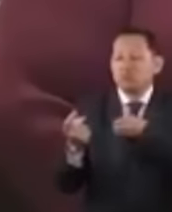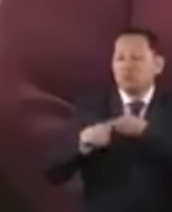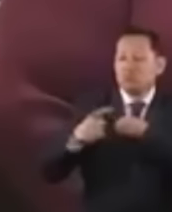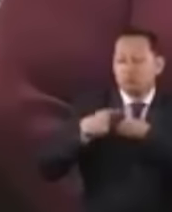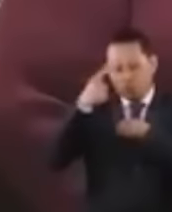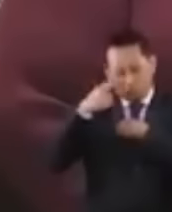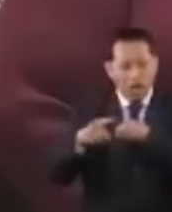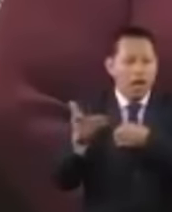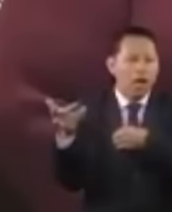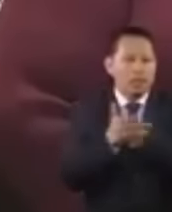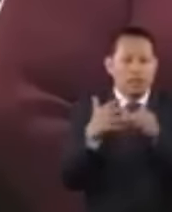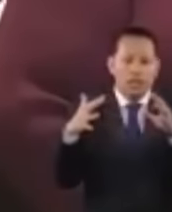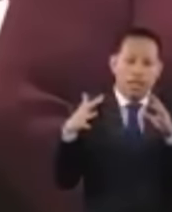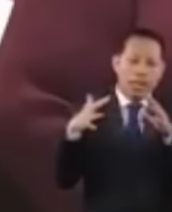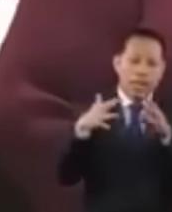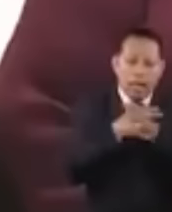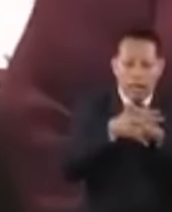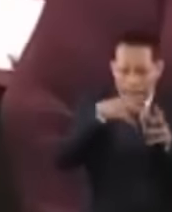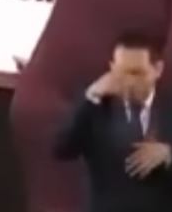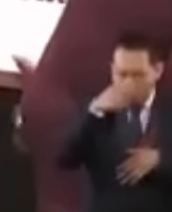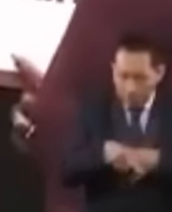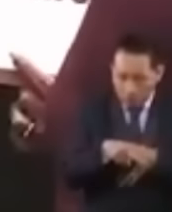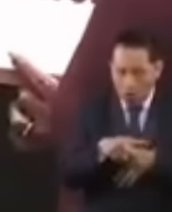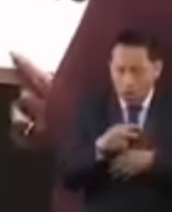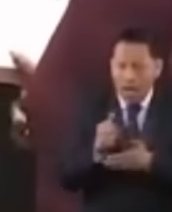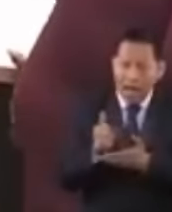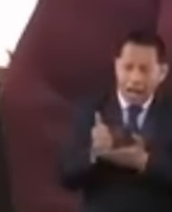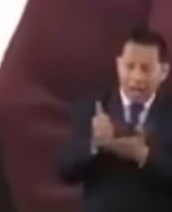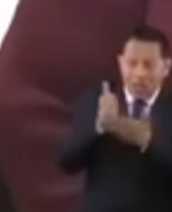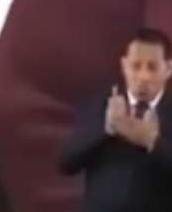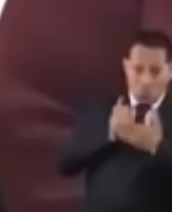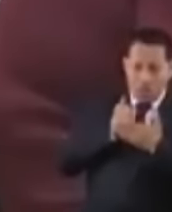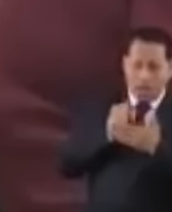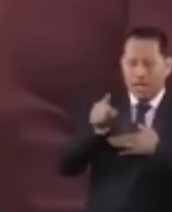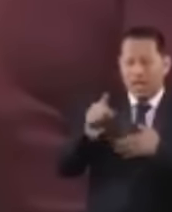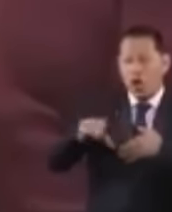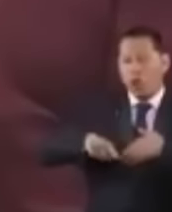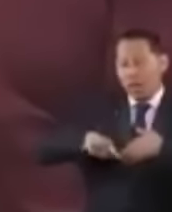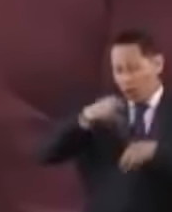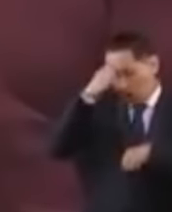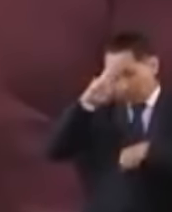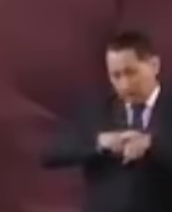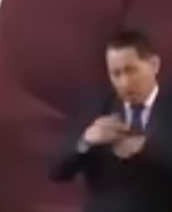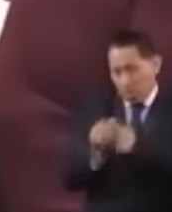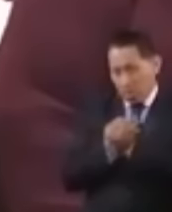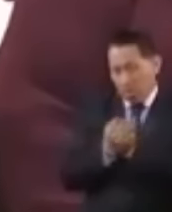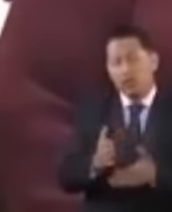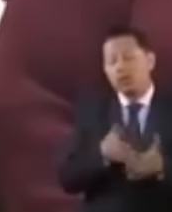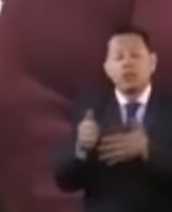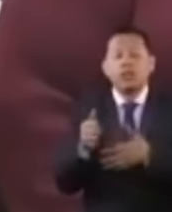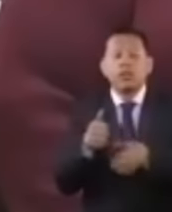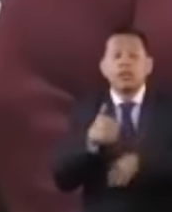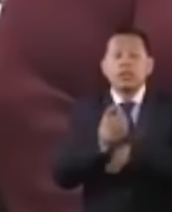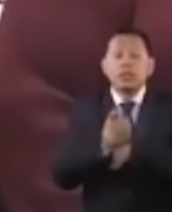a México con la ayuda o bajo la protección de un gobierno extranjero. Sexto, tenga en